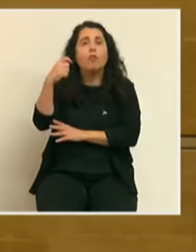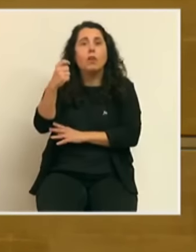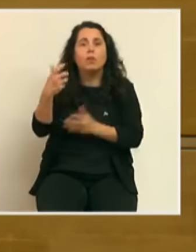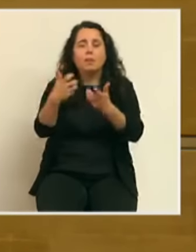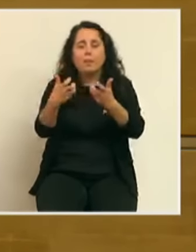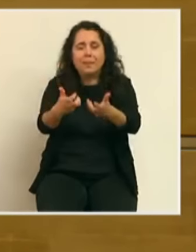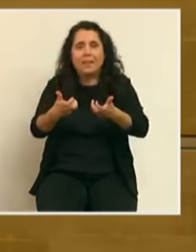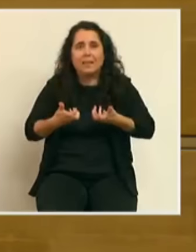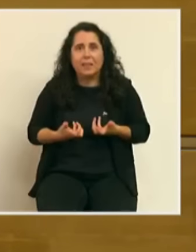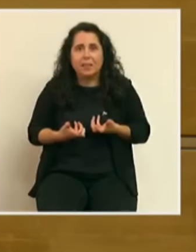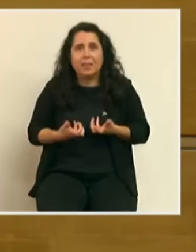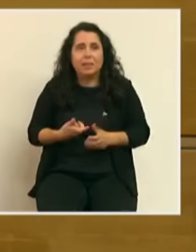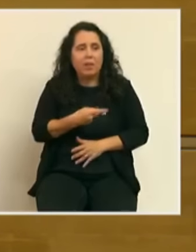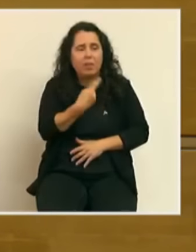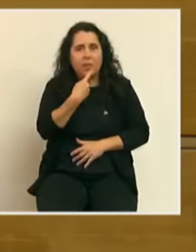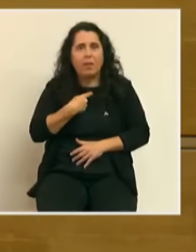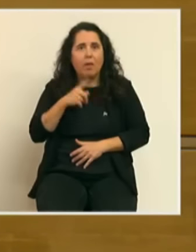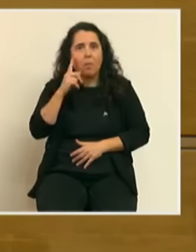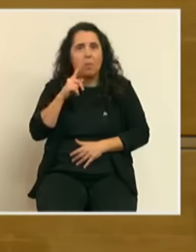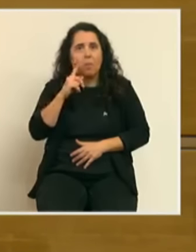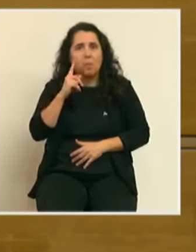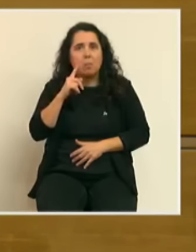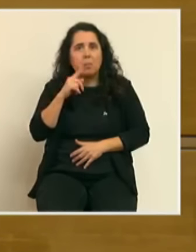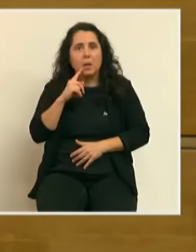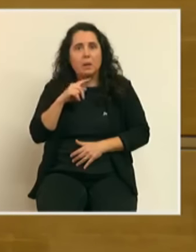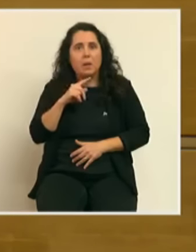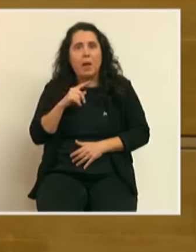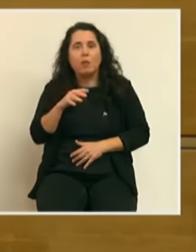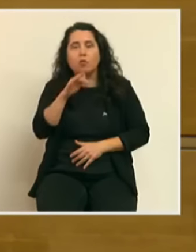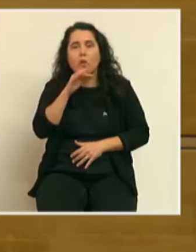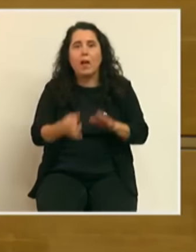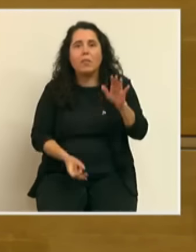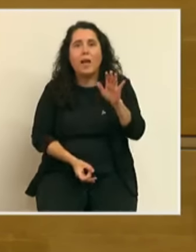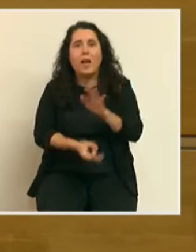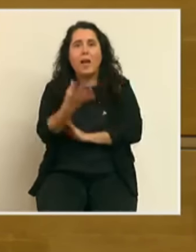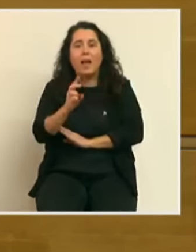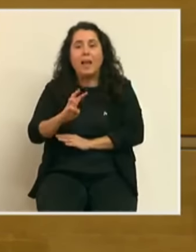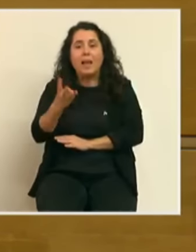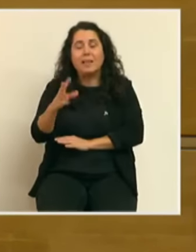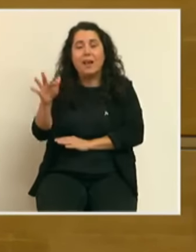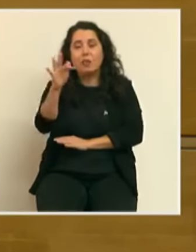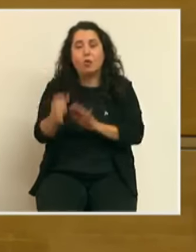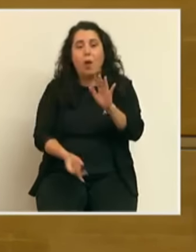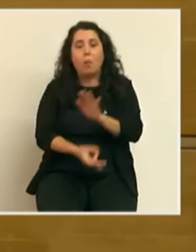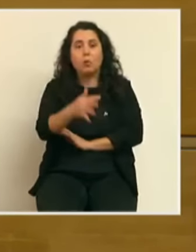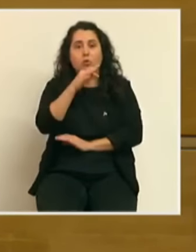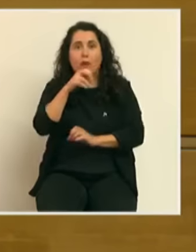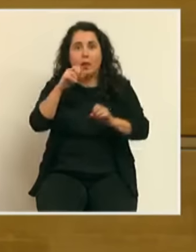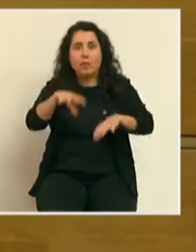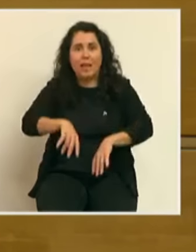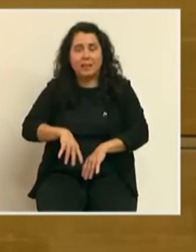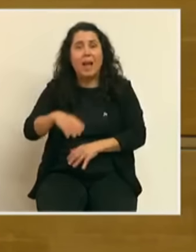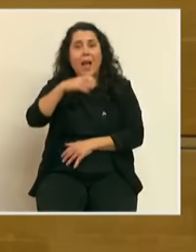que dice mentides. No n'hi ha creat el tercer torn. Castelló estagué,